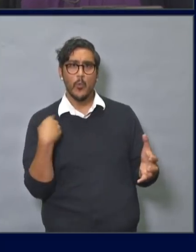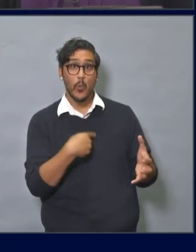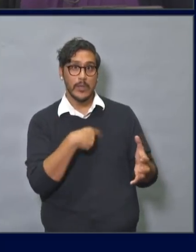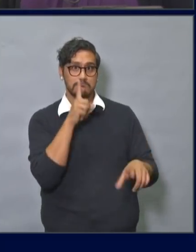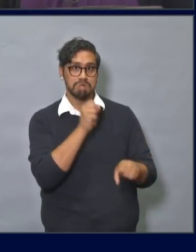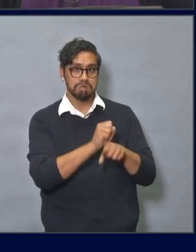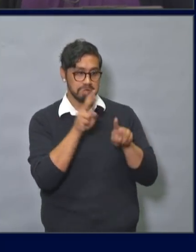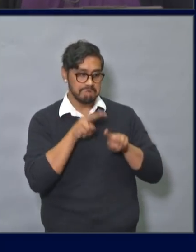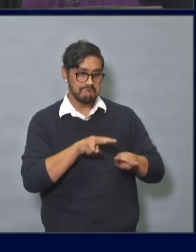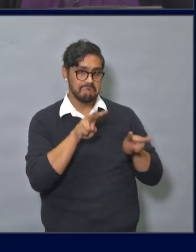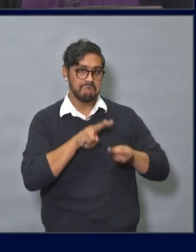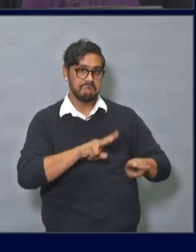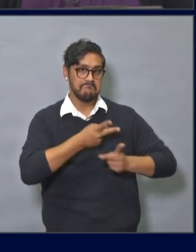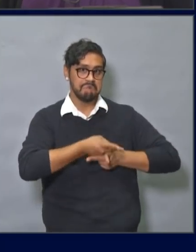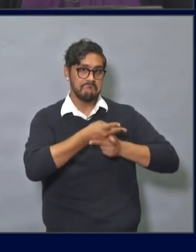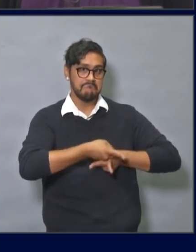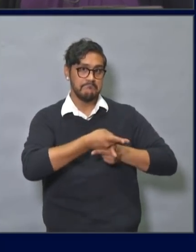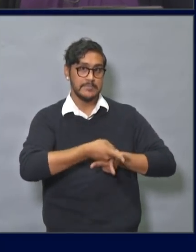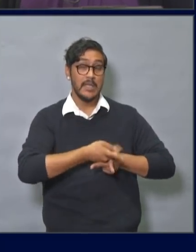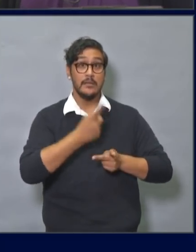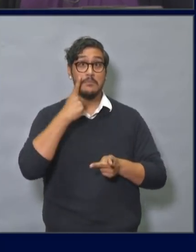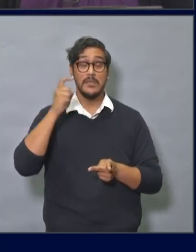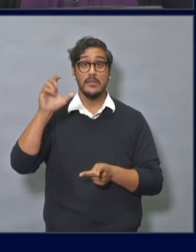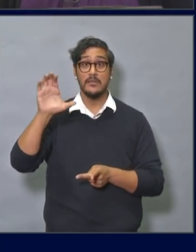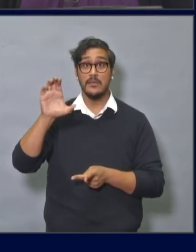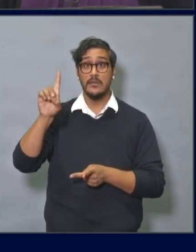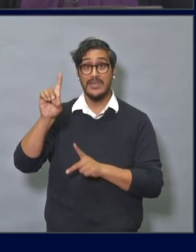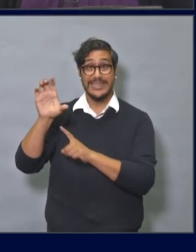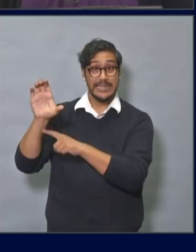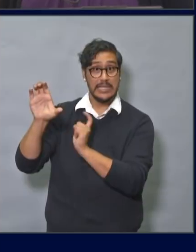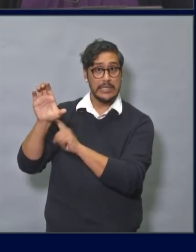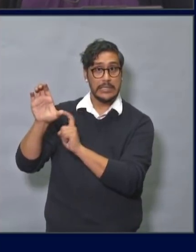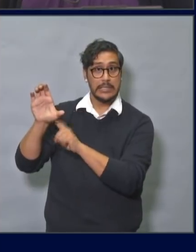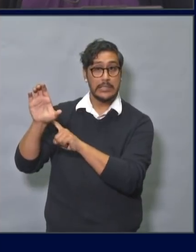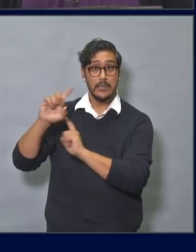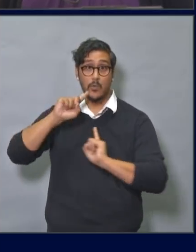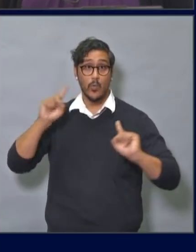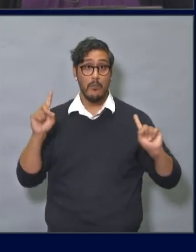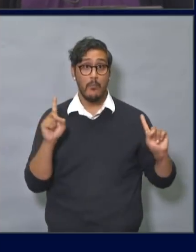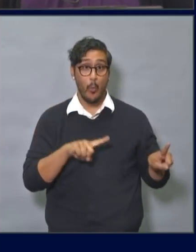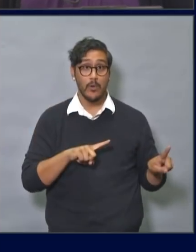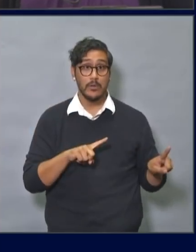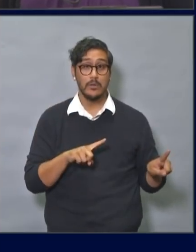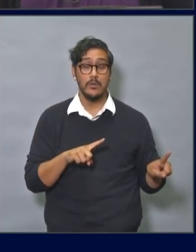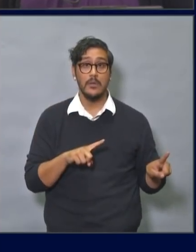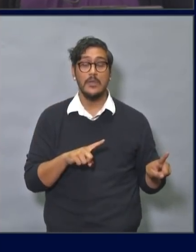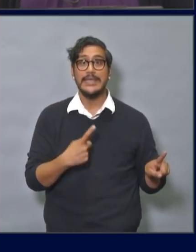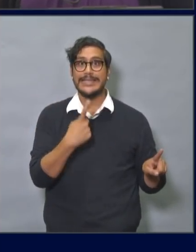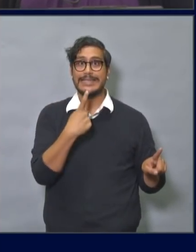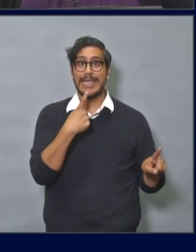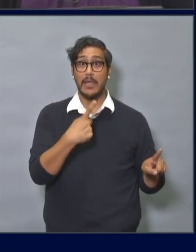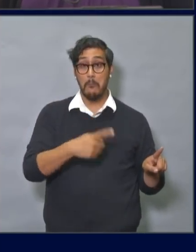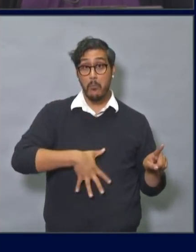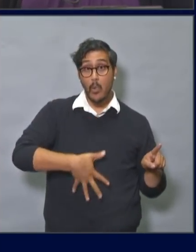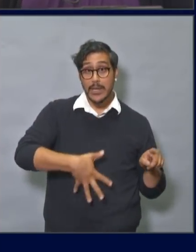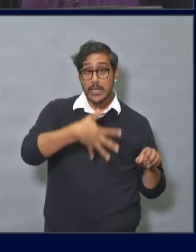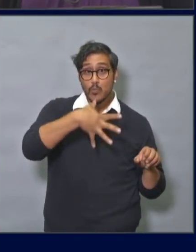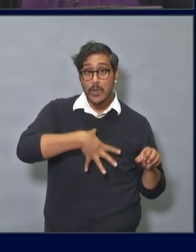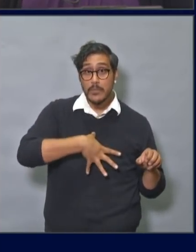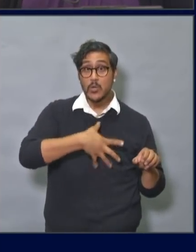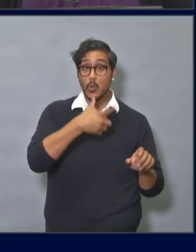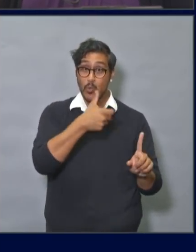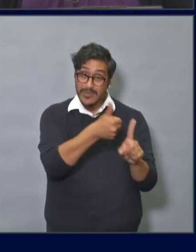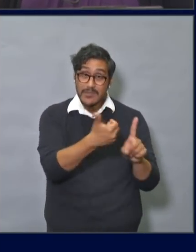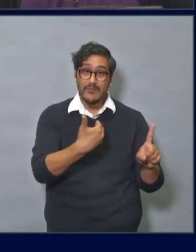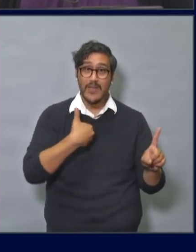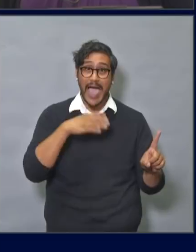porque, según los Centros para el Control y Prevención de Enfermedades, los CDC, las mujeres embarazadas con